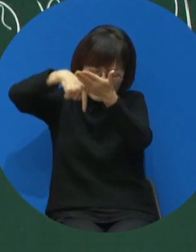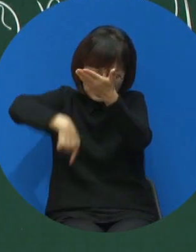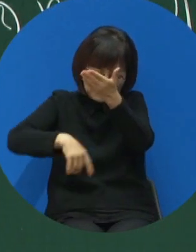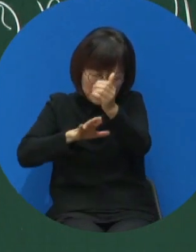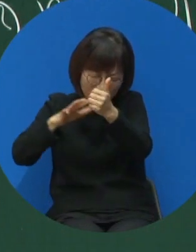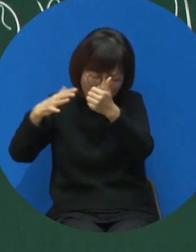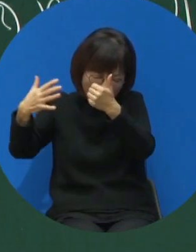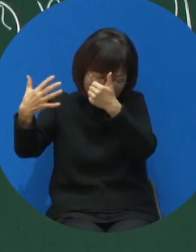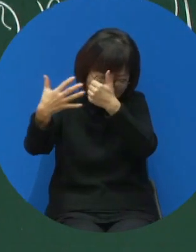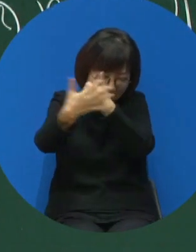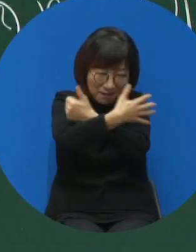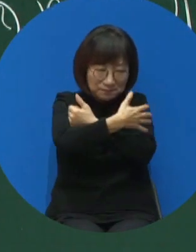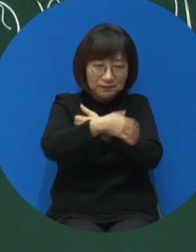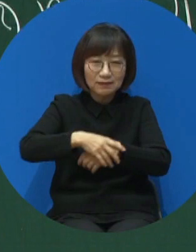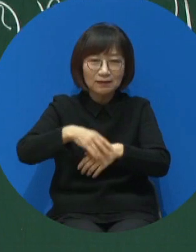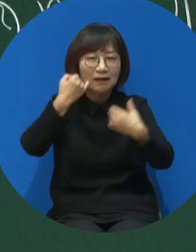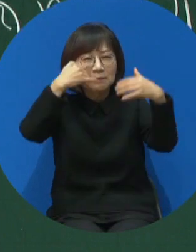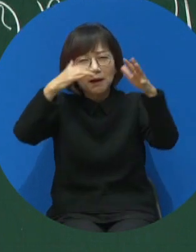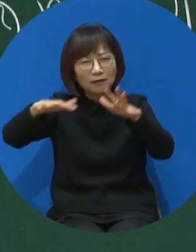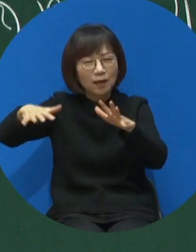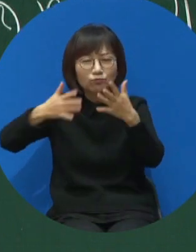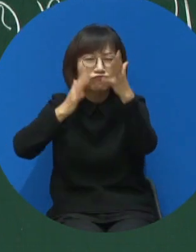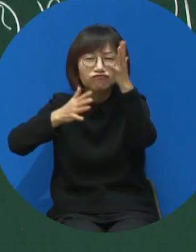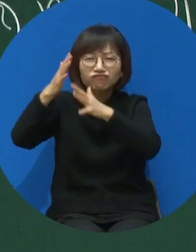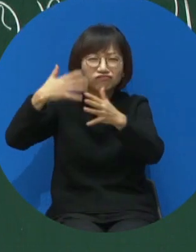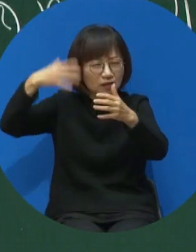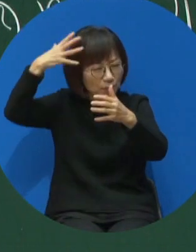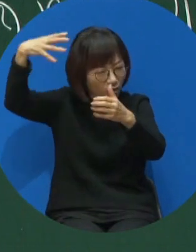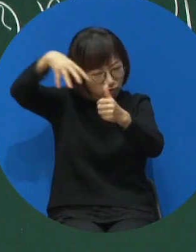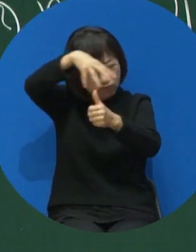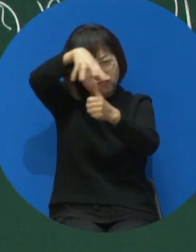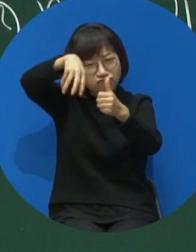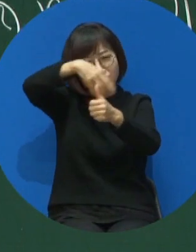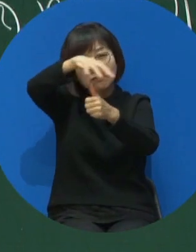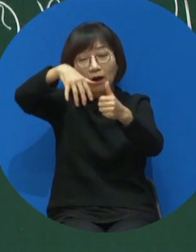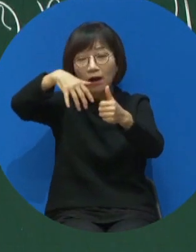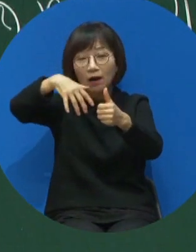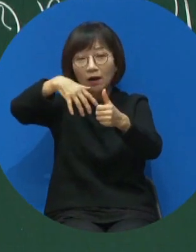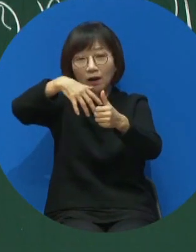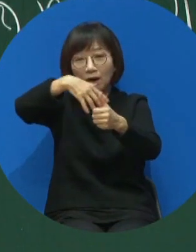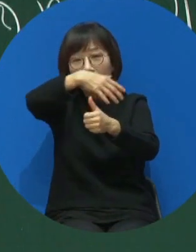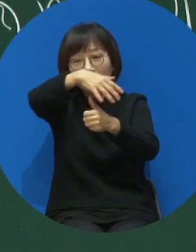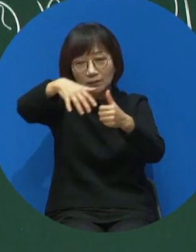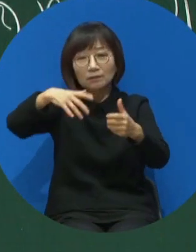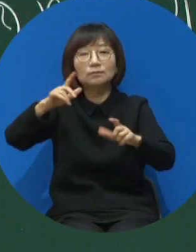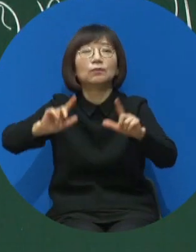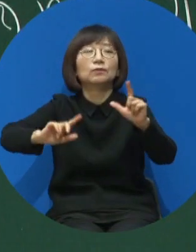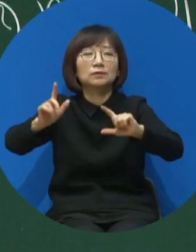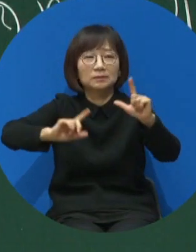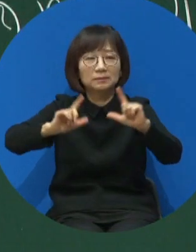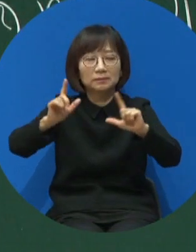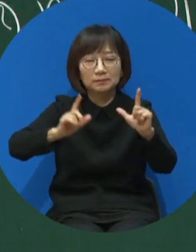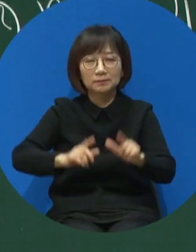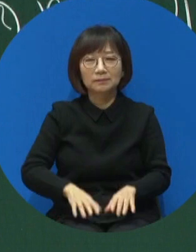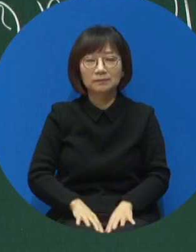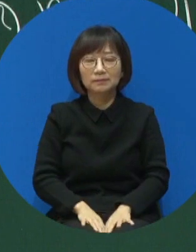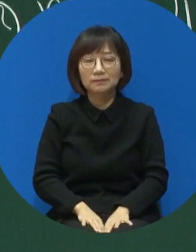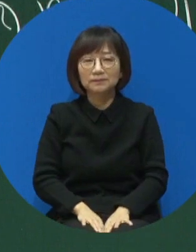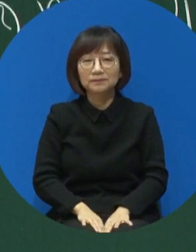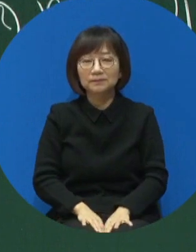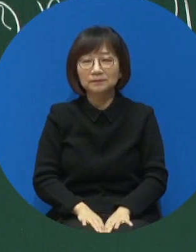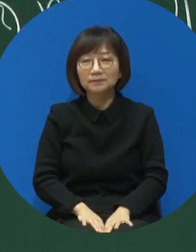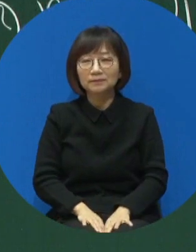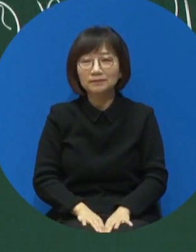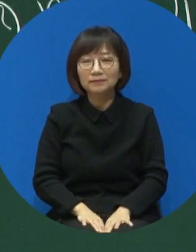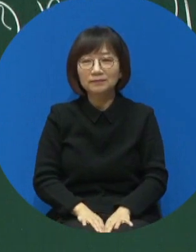neymar alcanzan la edad que es como el dicho las aguas me rodearon hasta el alma rodearme el abismo el alga me enredé mi cabeza esta